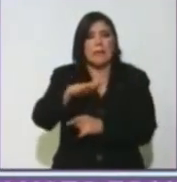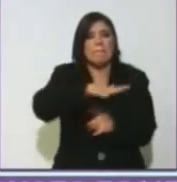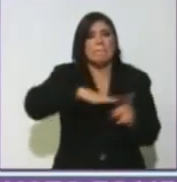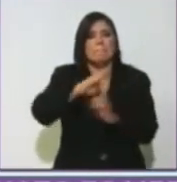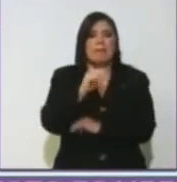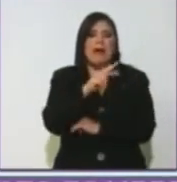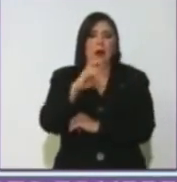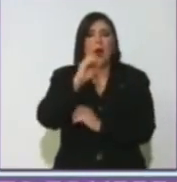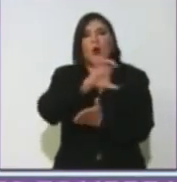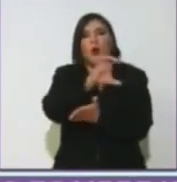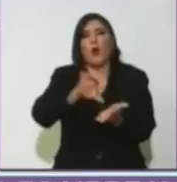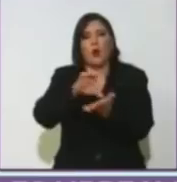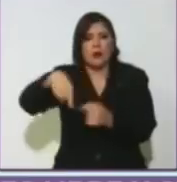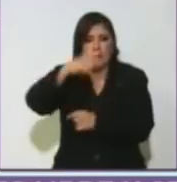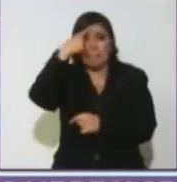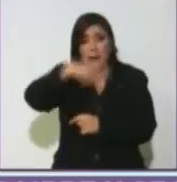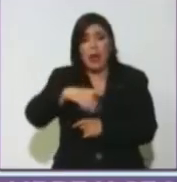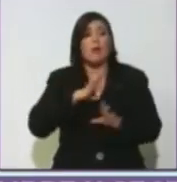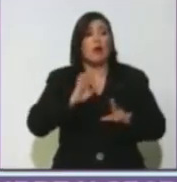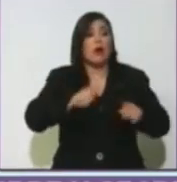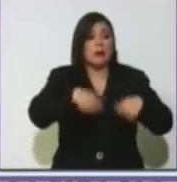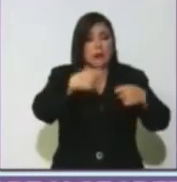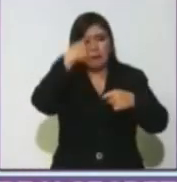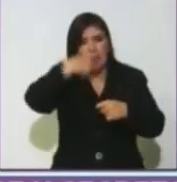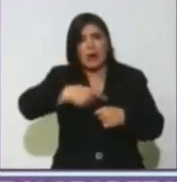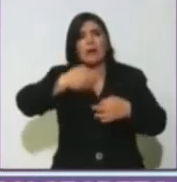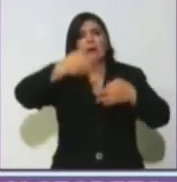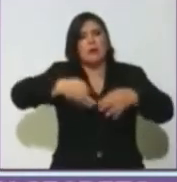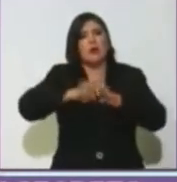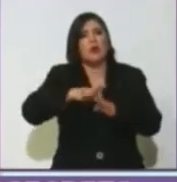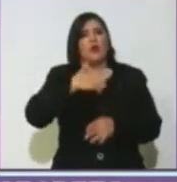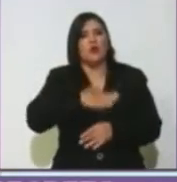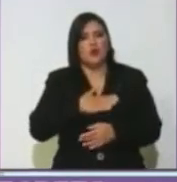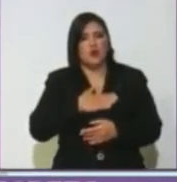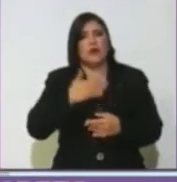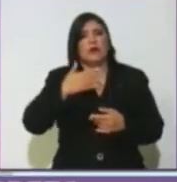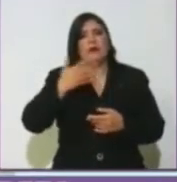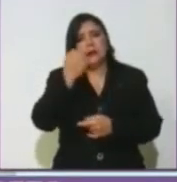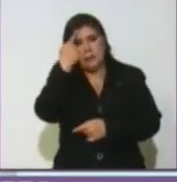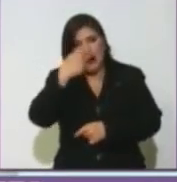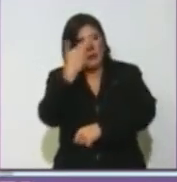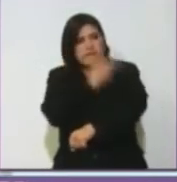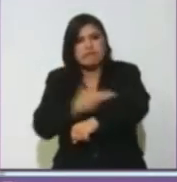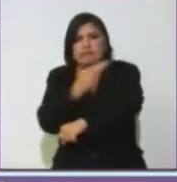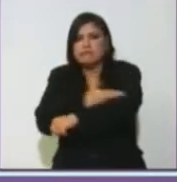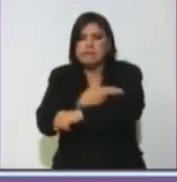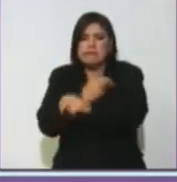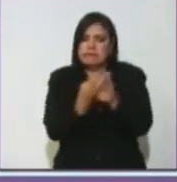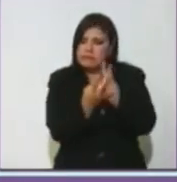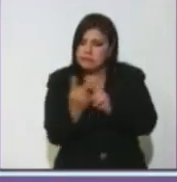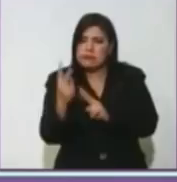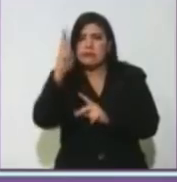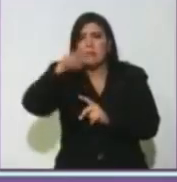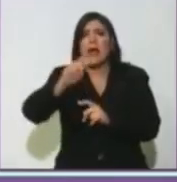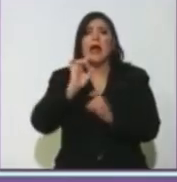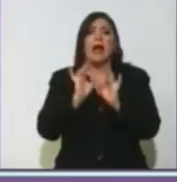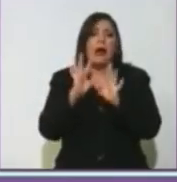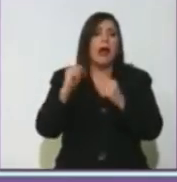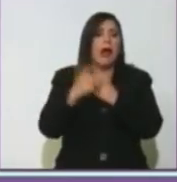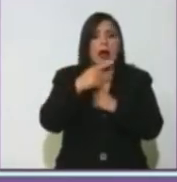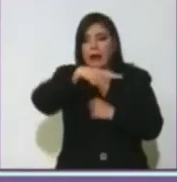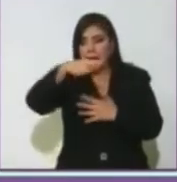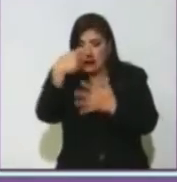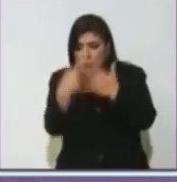colonia no solo para impartir justicia sino para ayudar en la gestión vecinal calificando la demanda y las